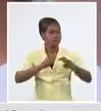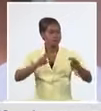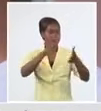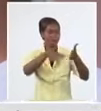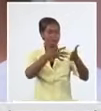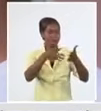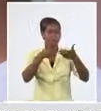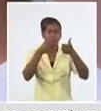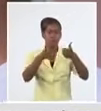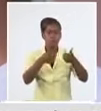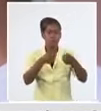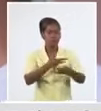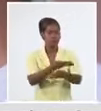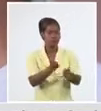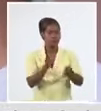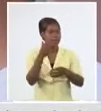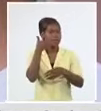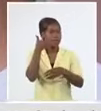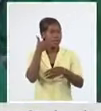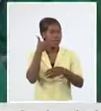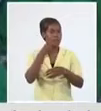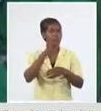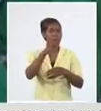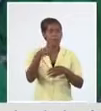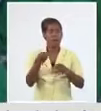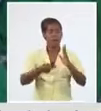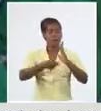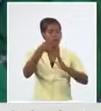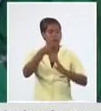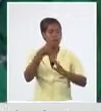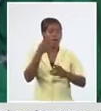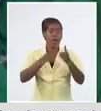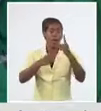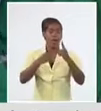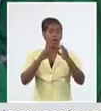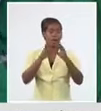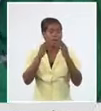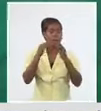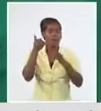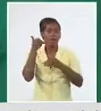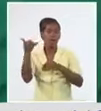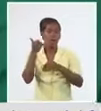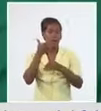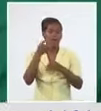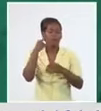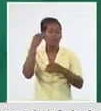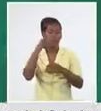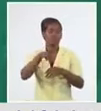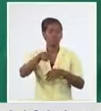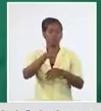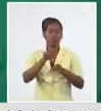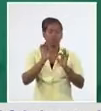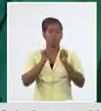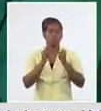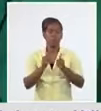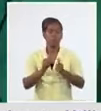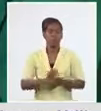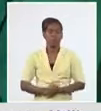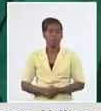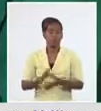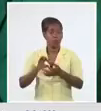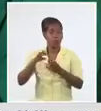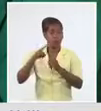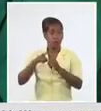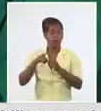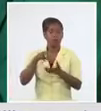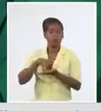equipos telefónicos para la pizarra del Hospital General. En Guantánamo, hoy los niños son atendidos en 5 instituciones hospitalarias, donde